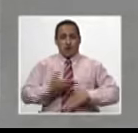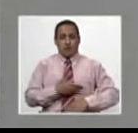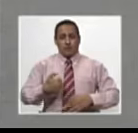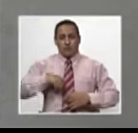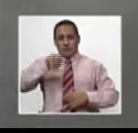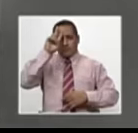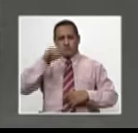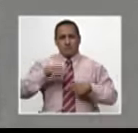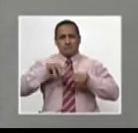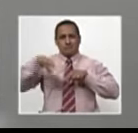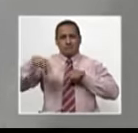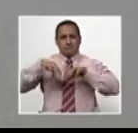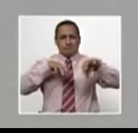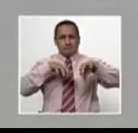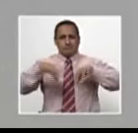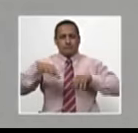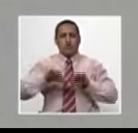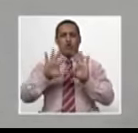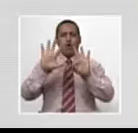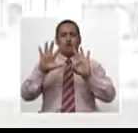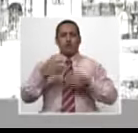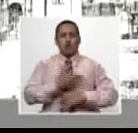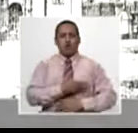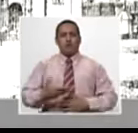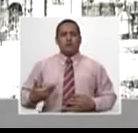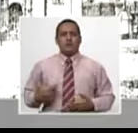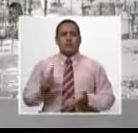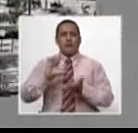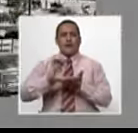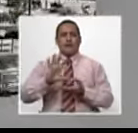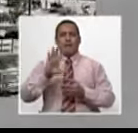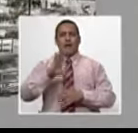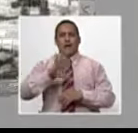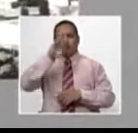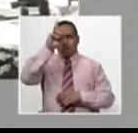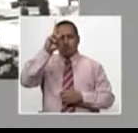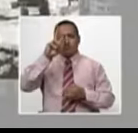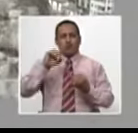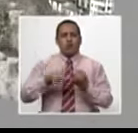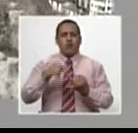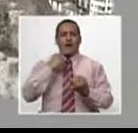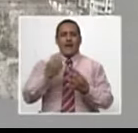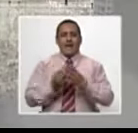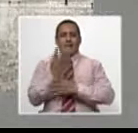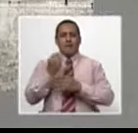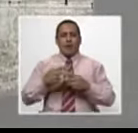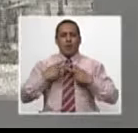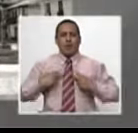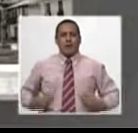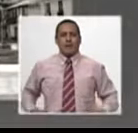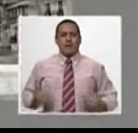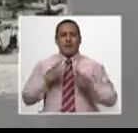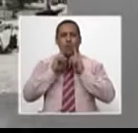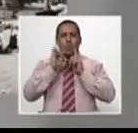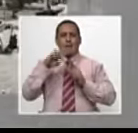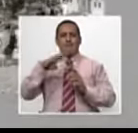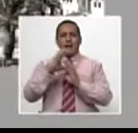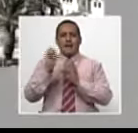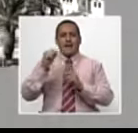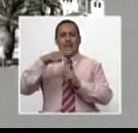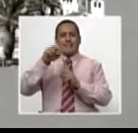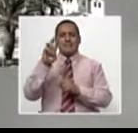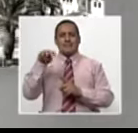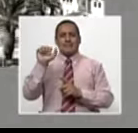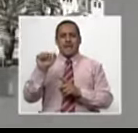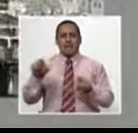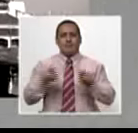Perú se hallaba dividido en 8 intendencias: Lima, Cusco, Arequipa, Puno, Trujillo, Huancavelica, Huamanga,